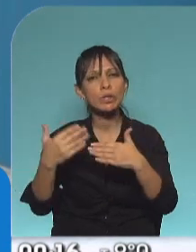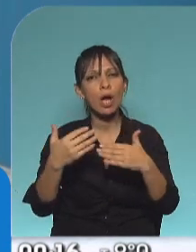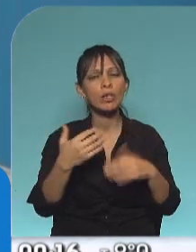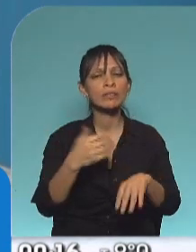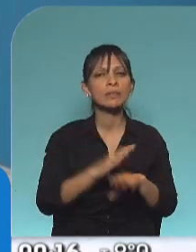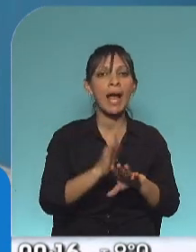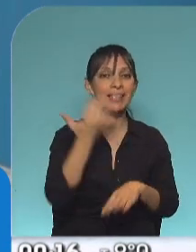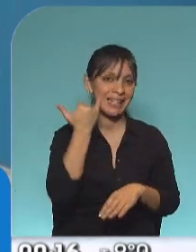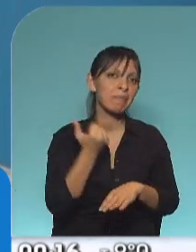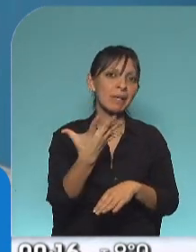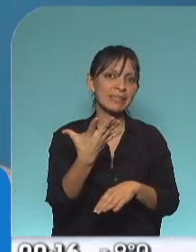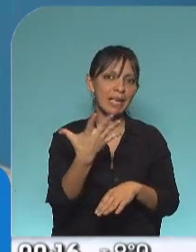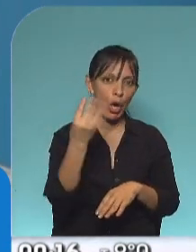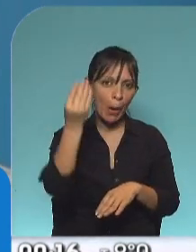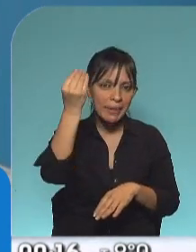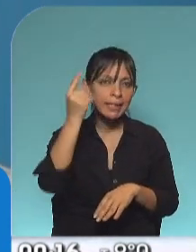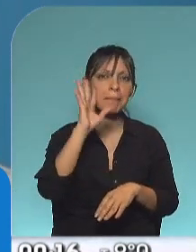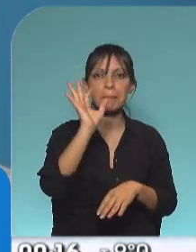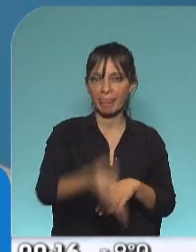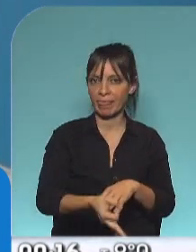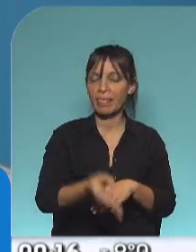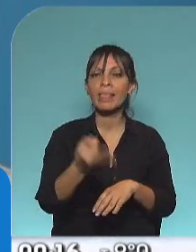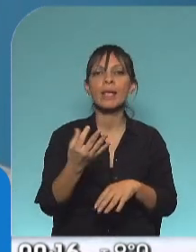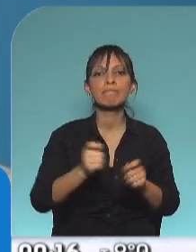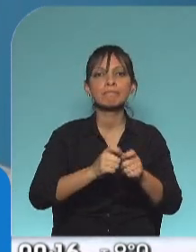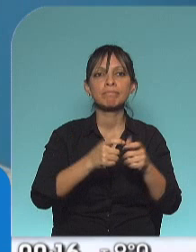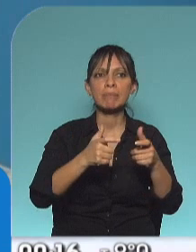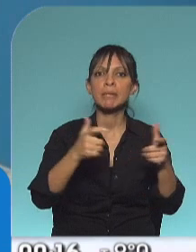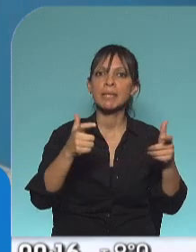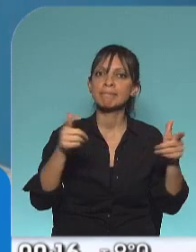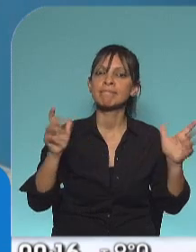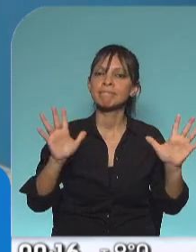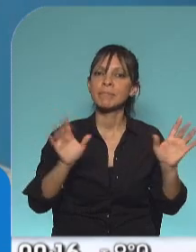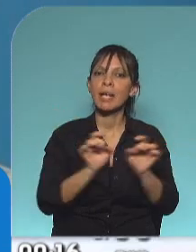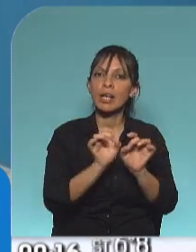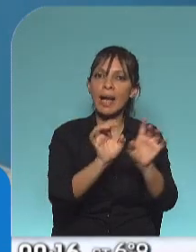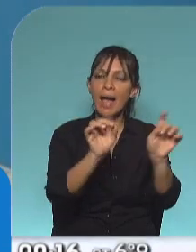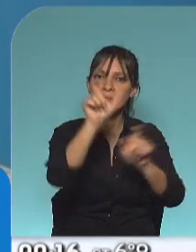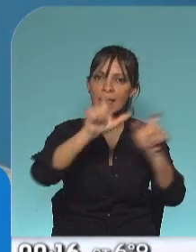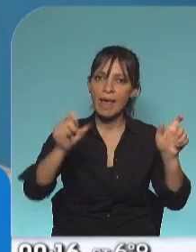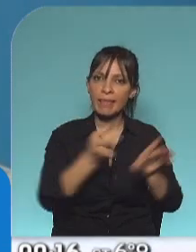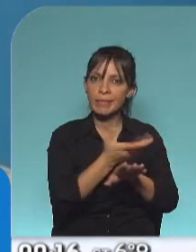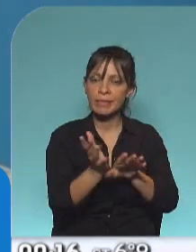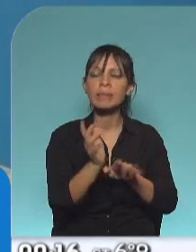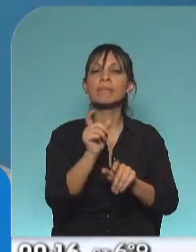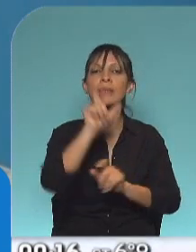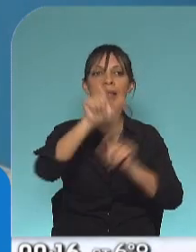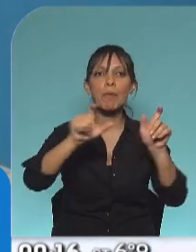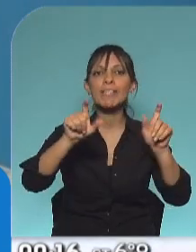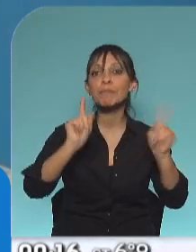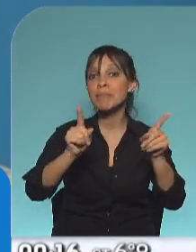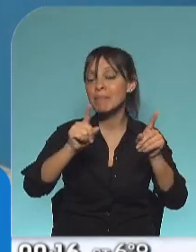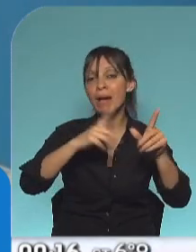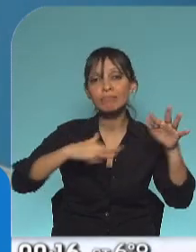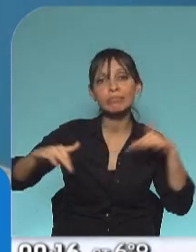estos testeos es el crecimiento de la prevalencia, de la cantidad de casos en la población que circula en